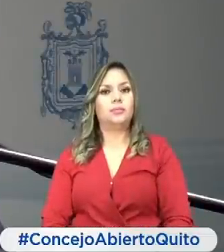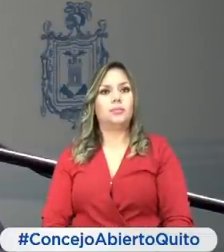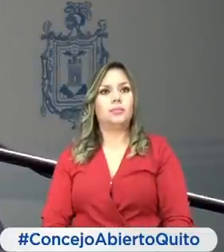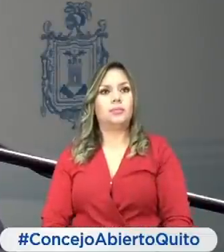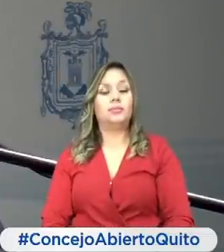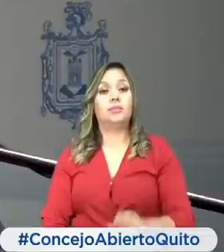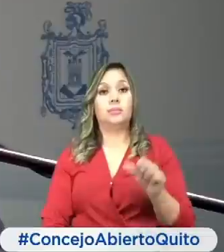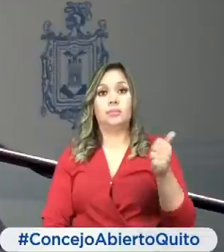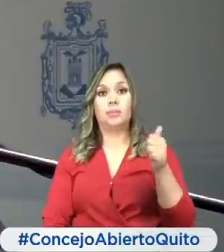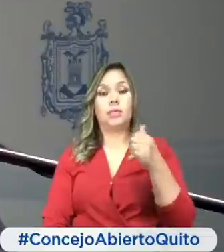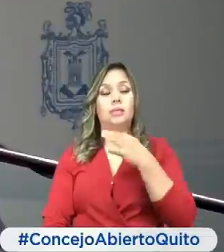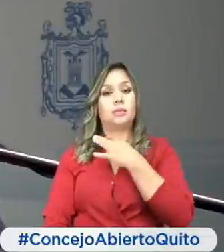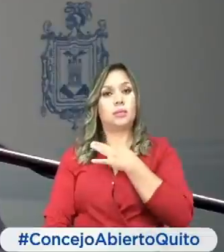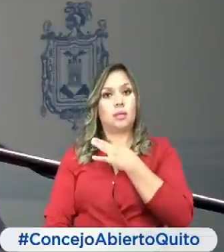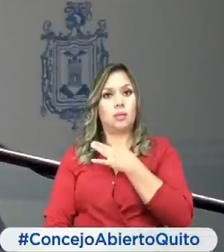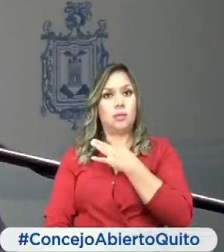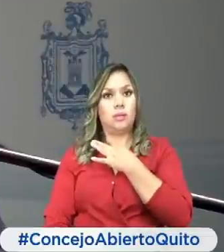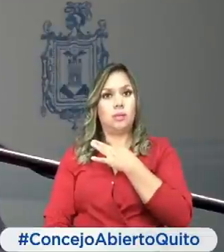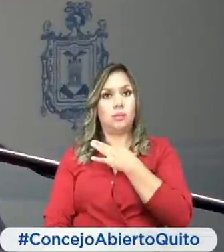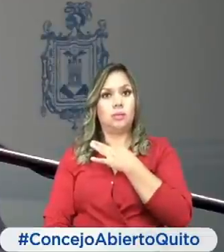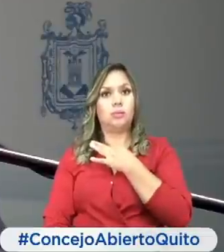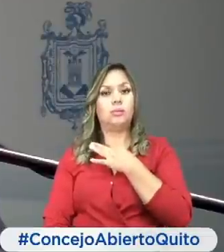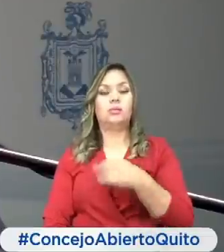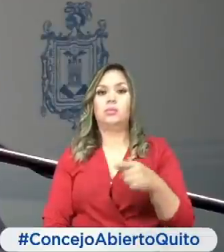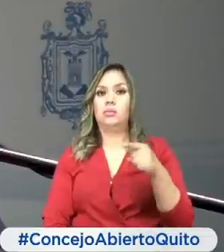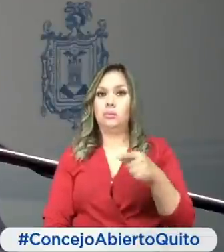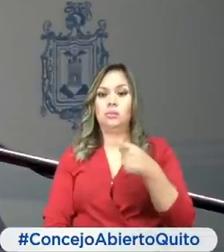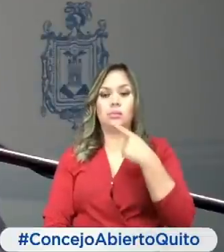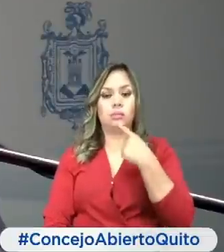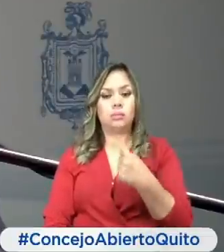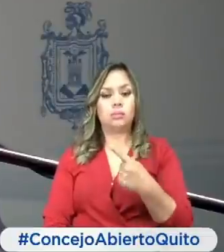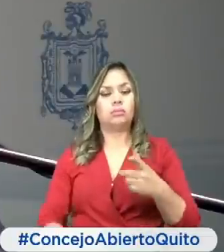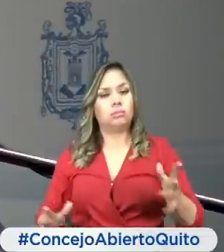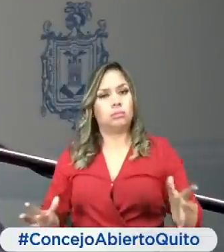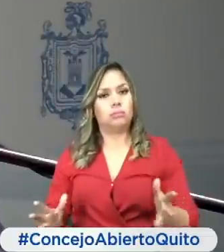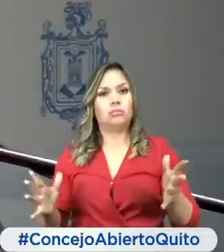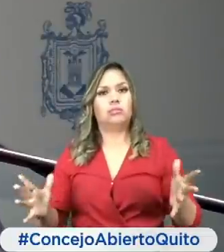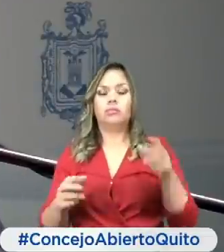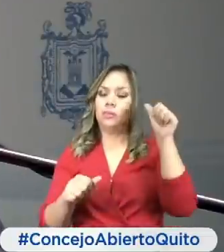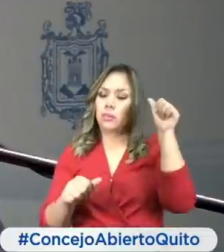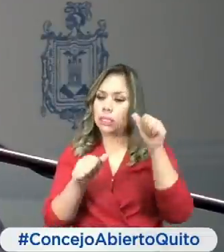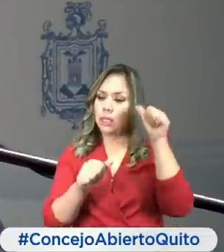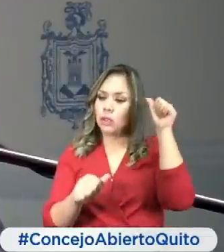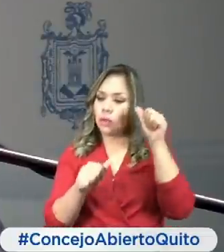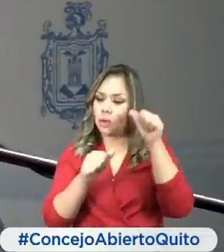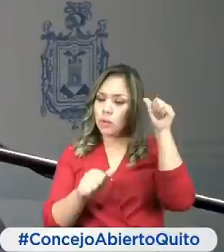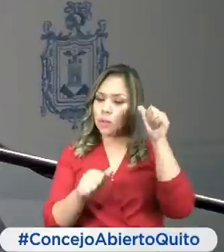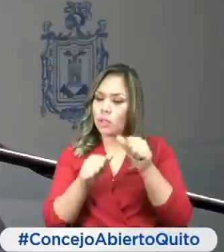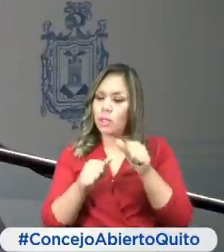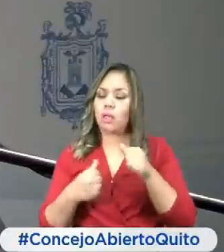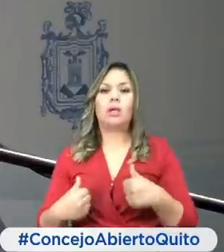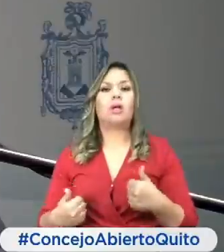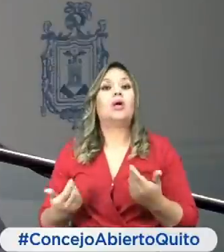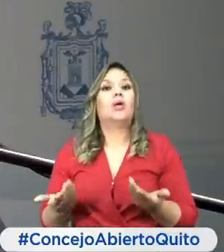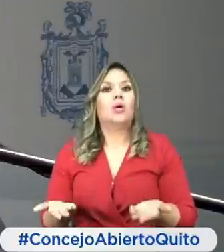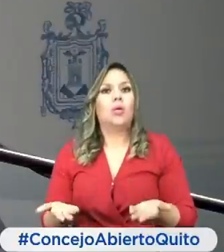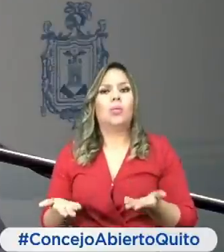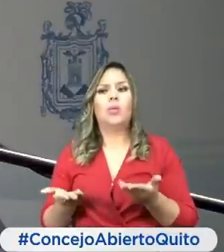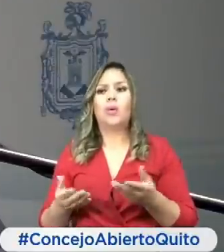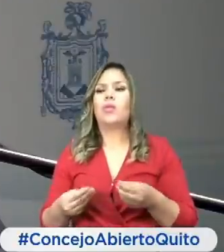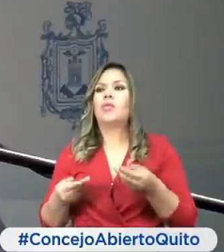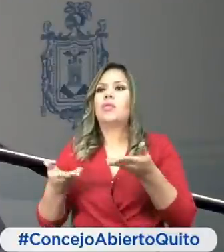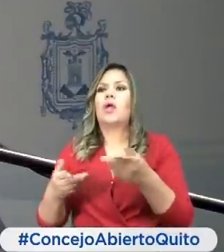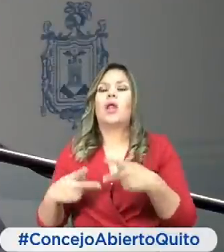Este 10 de agosto que sea el motivo para recordar cómo se ofrendaron la